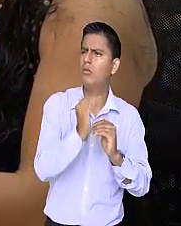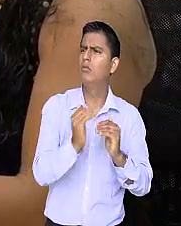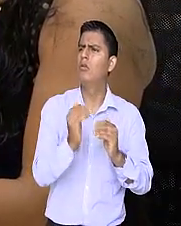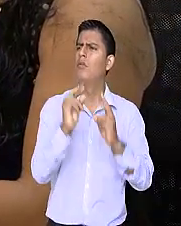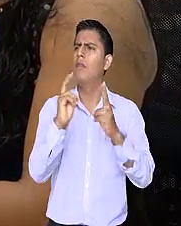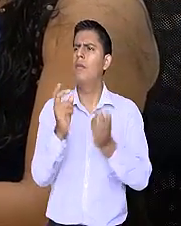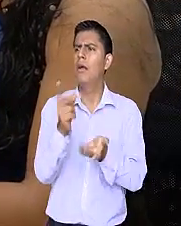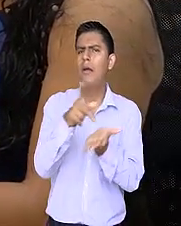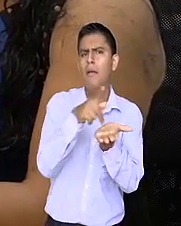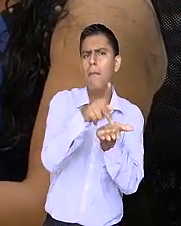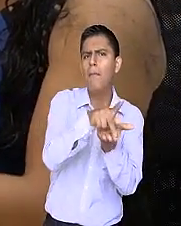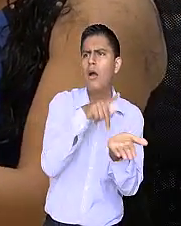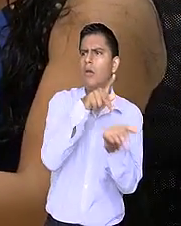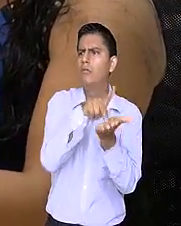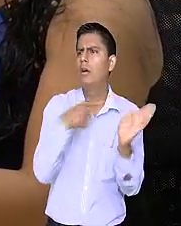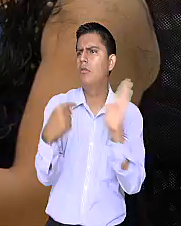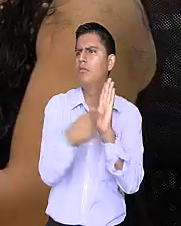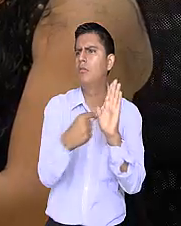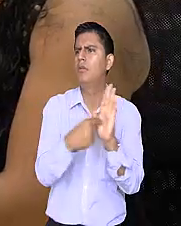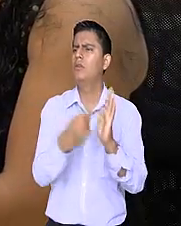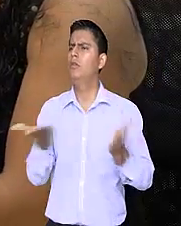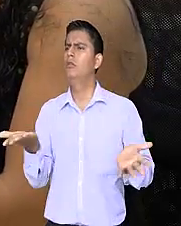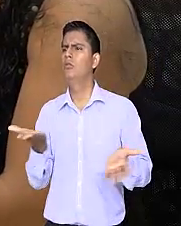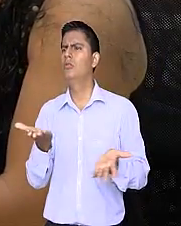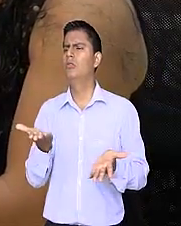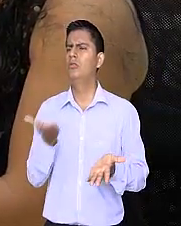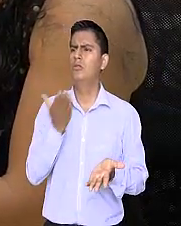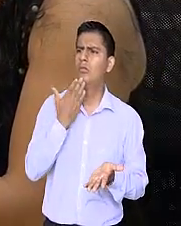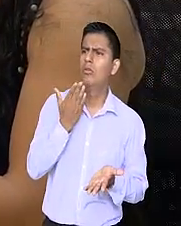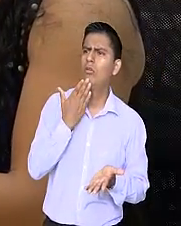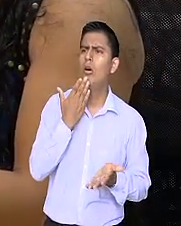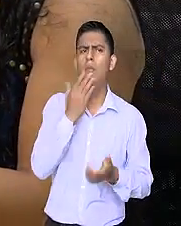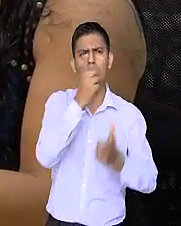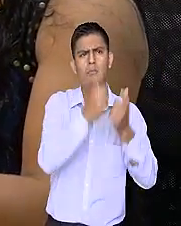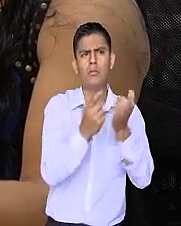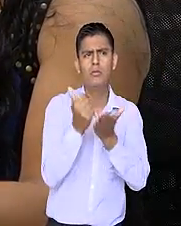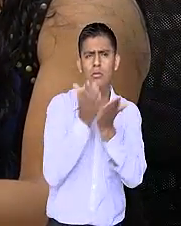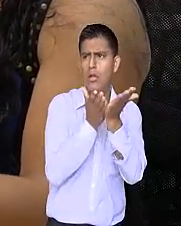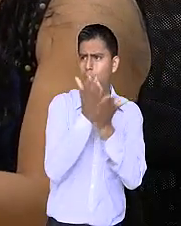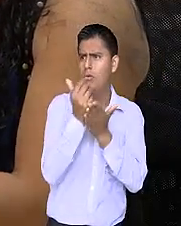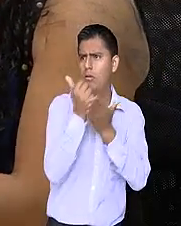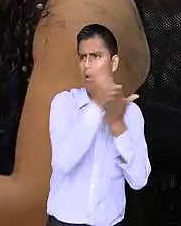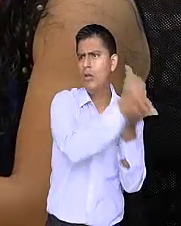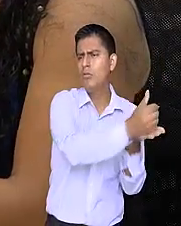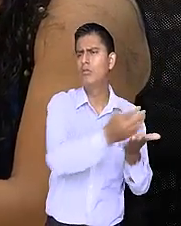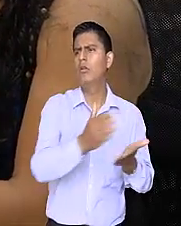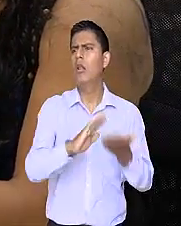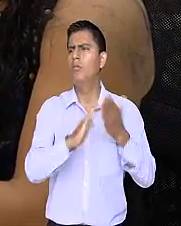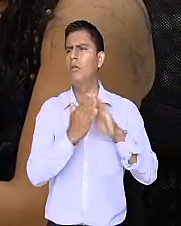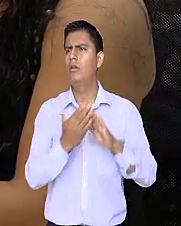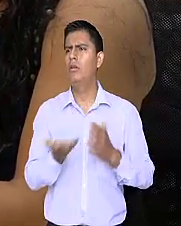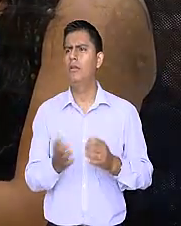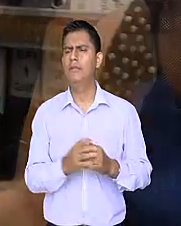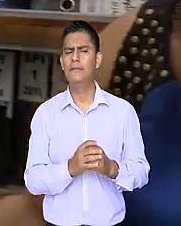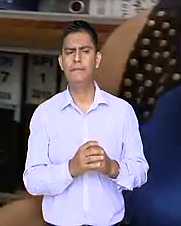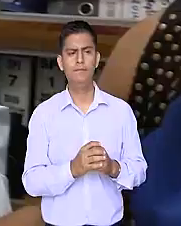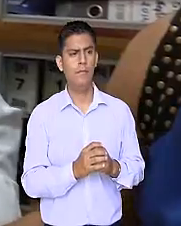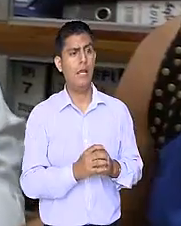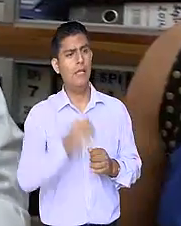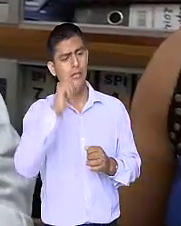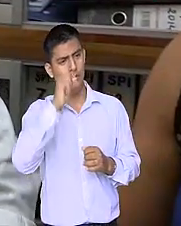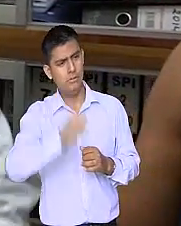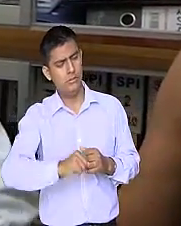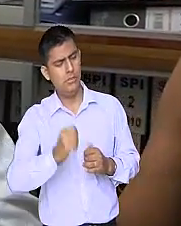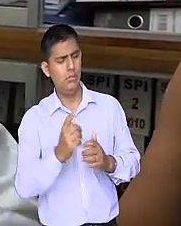de coactivas y servicios, como lo habíamos anunciado, que el municipio está brindando a la ciudadanía para su comodidad. Sí,